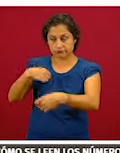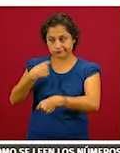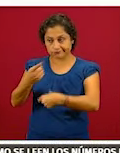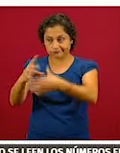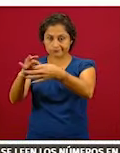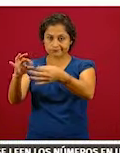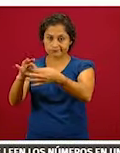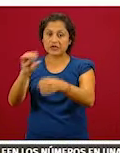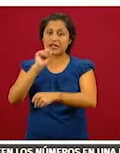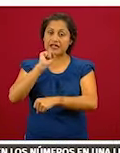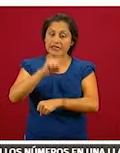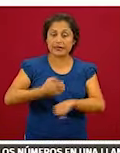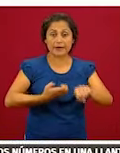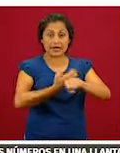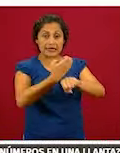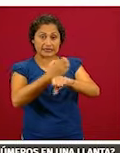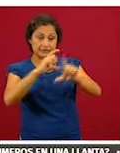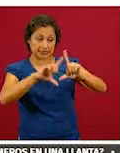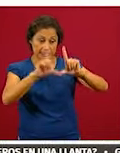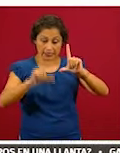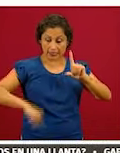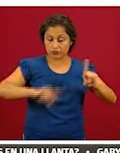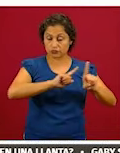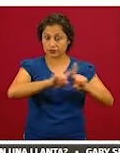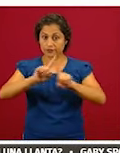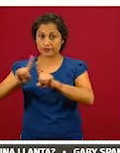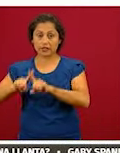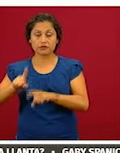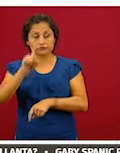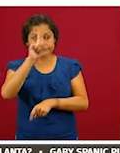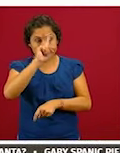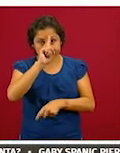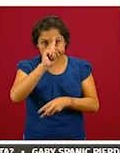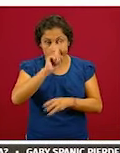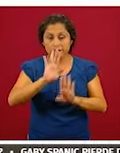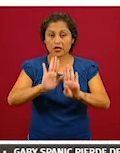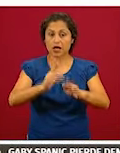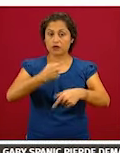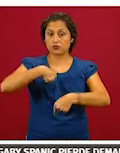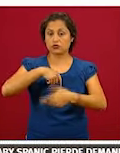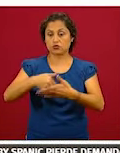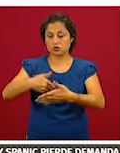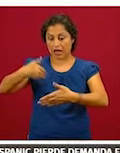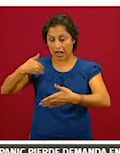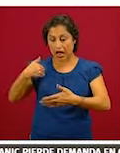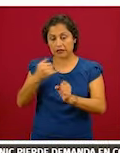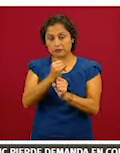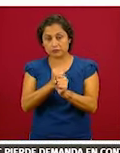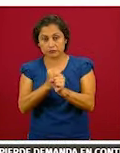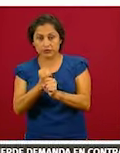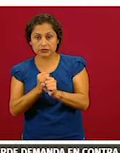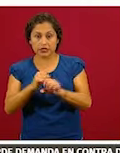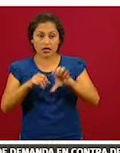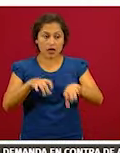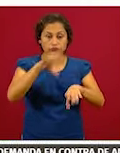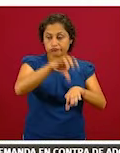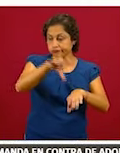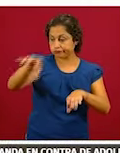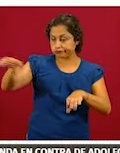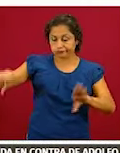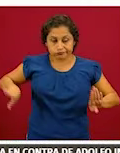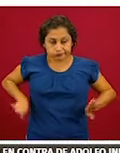diferentes entidades federativas y municipios, se hacen análisis de grupos para en su momento identificar